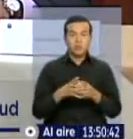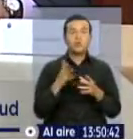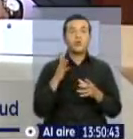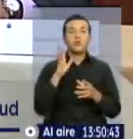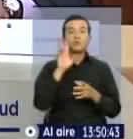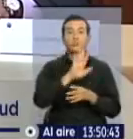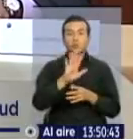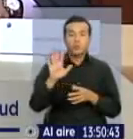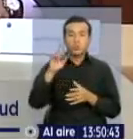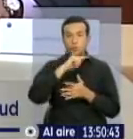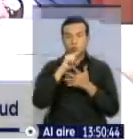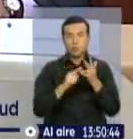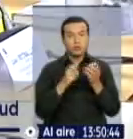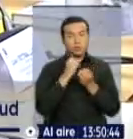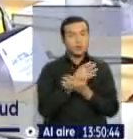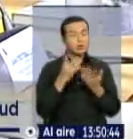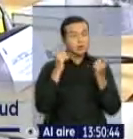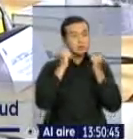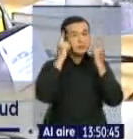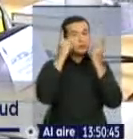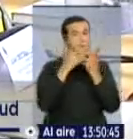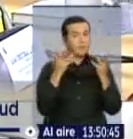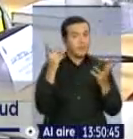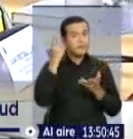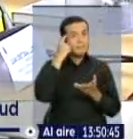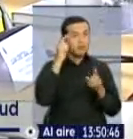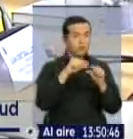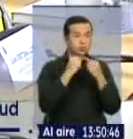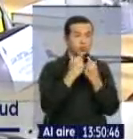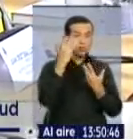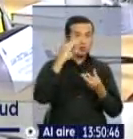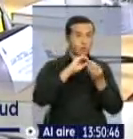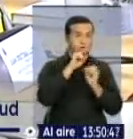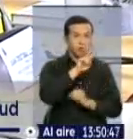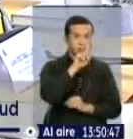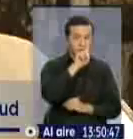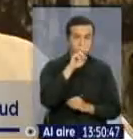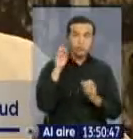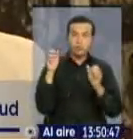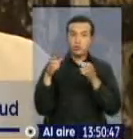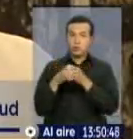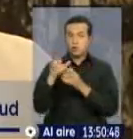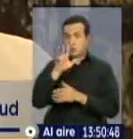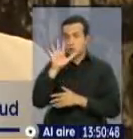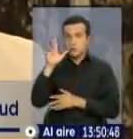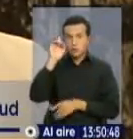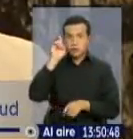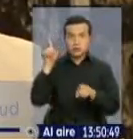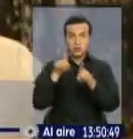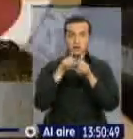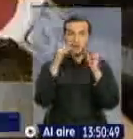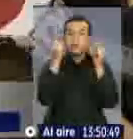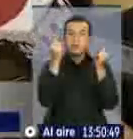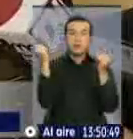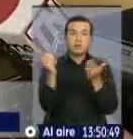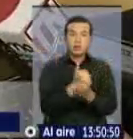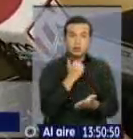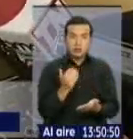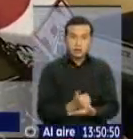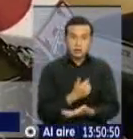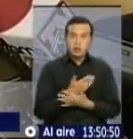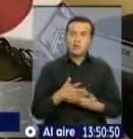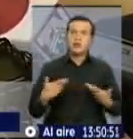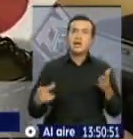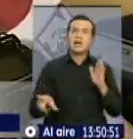conceptos de la Torre. Aunque sorprenda, Creo y Alianza País coinciden en algo. Lo que se busca es recaudar más. Esta parece